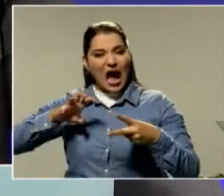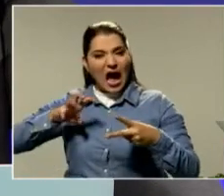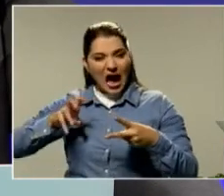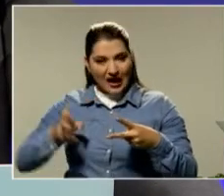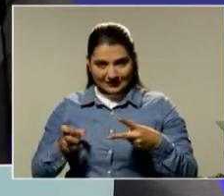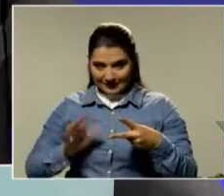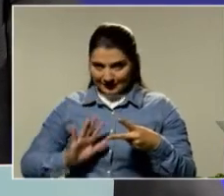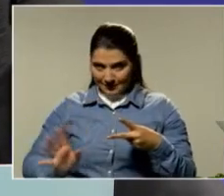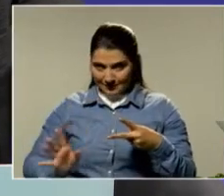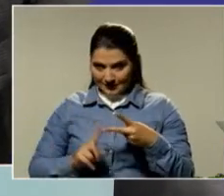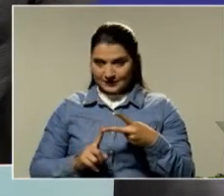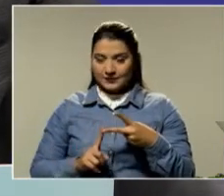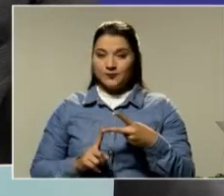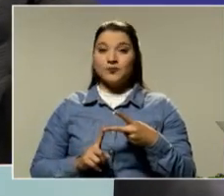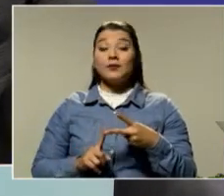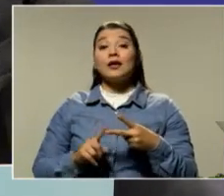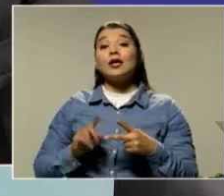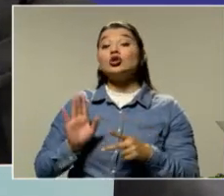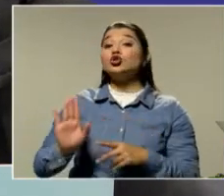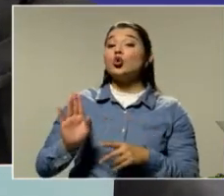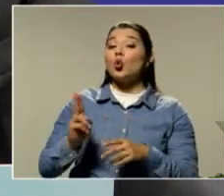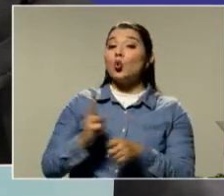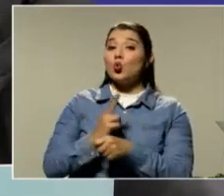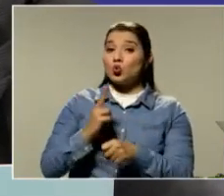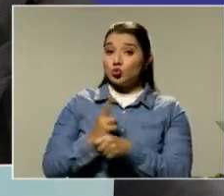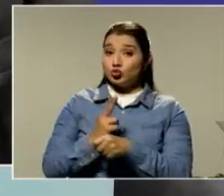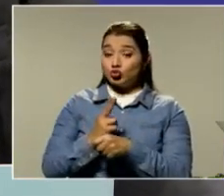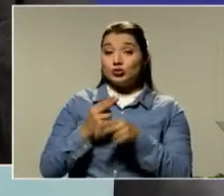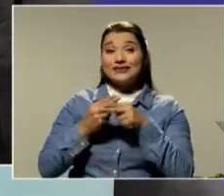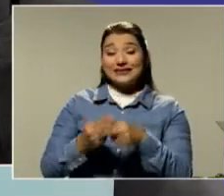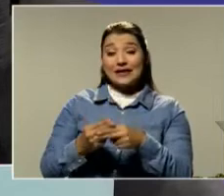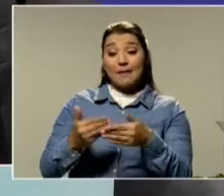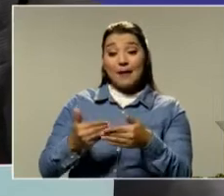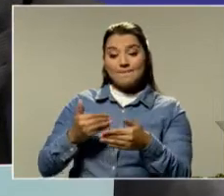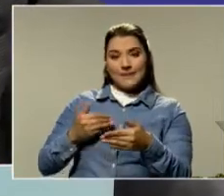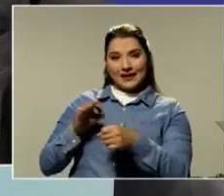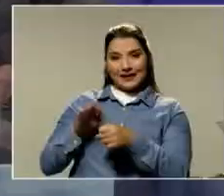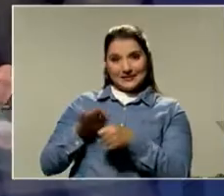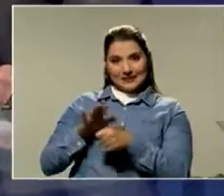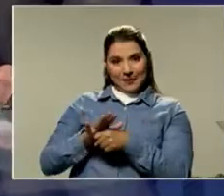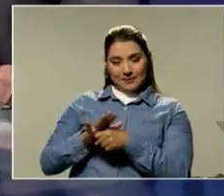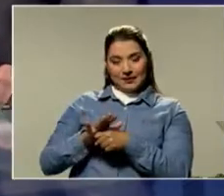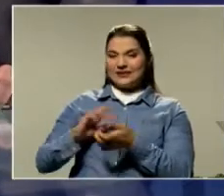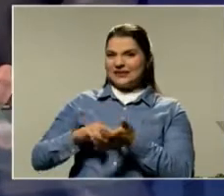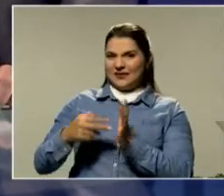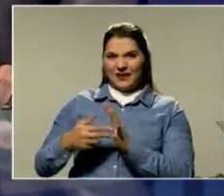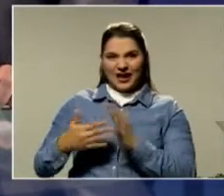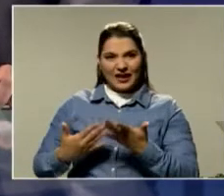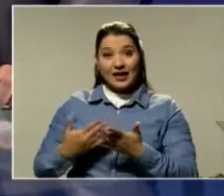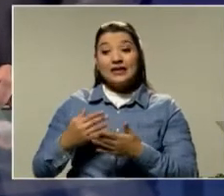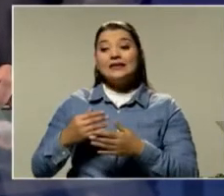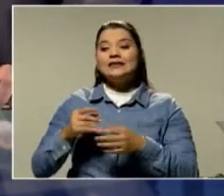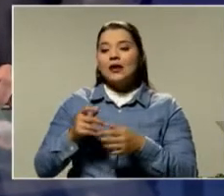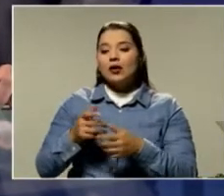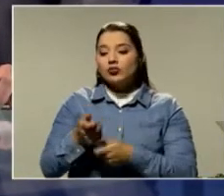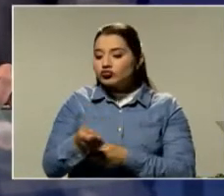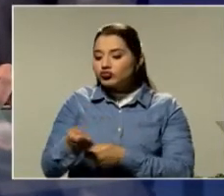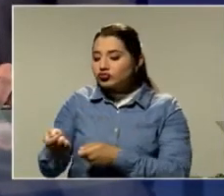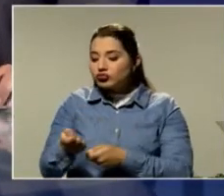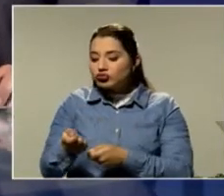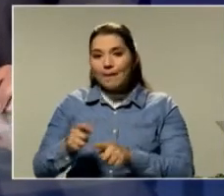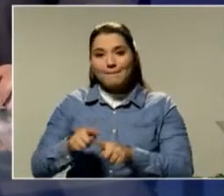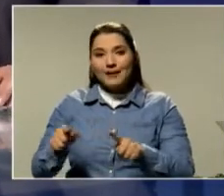Tiene un uso que es lo que se llama presiembra, preemergente, entonces se aplica sobre suelo desnudo. Ahí hay un problema.